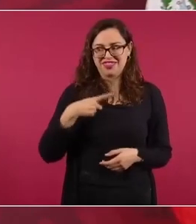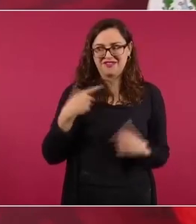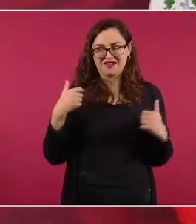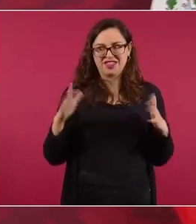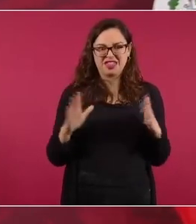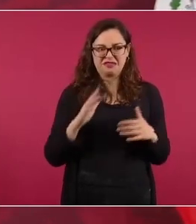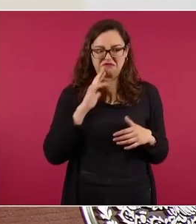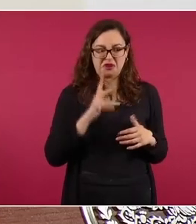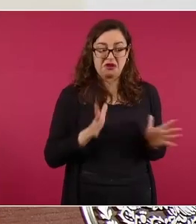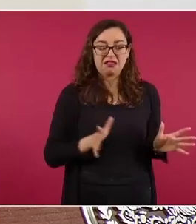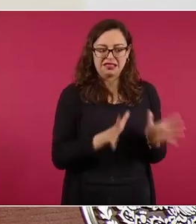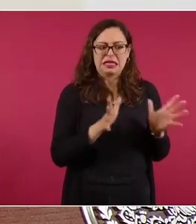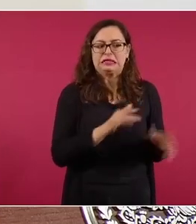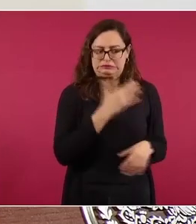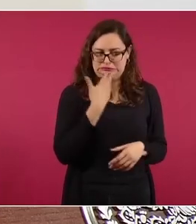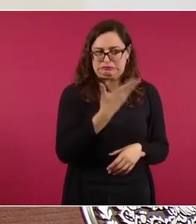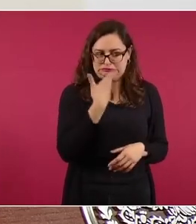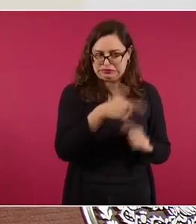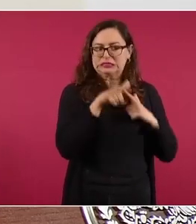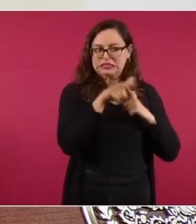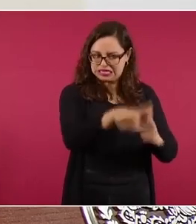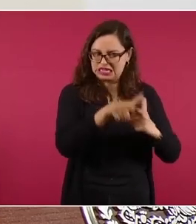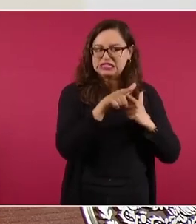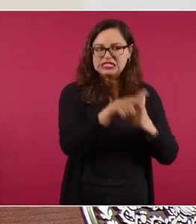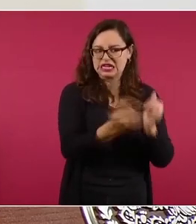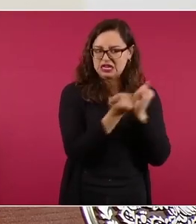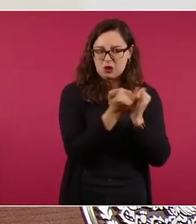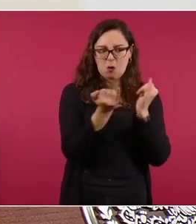síganle, van bien, ahí la llevan.